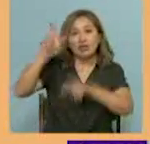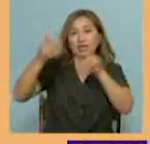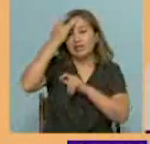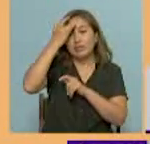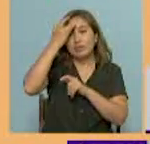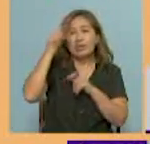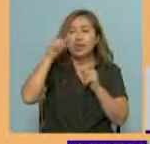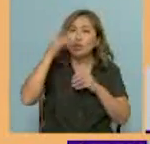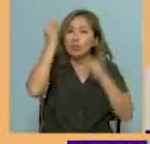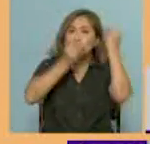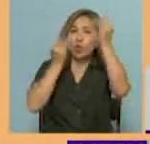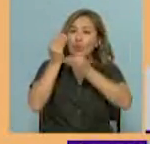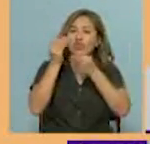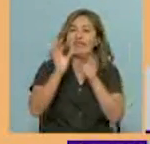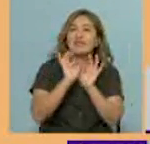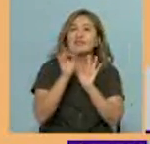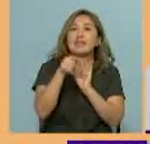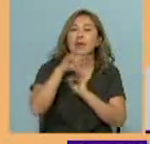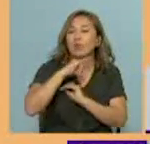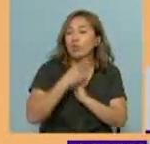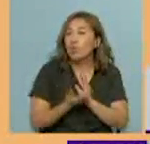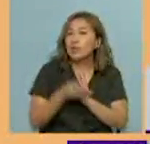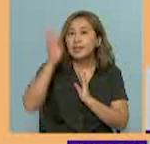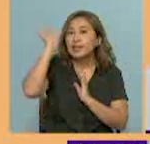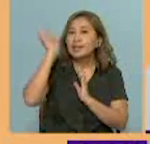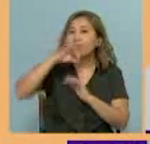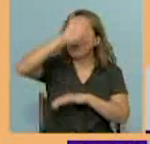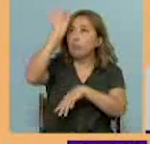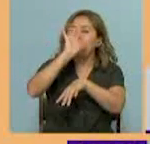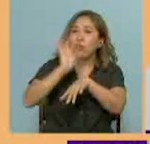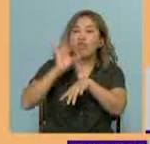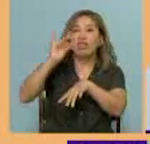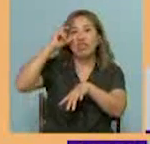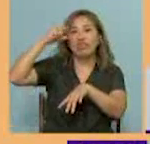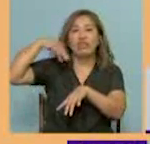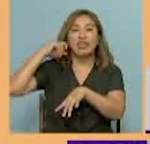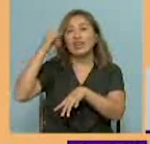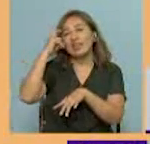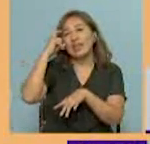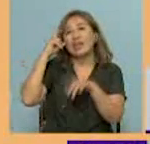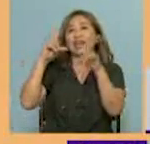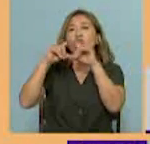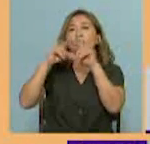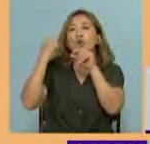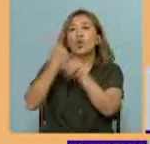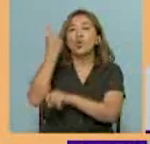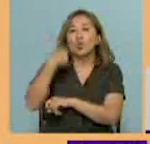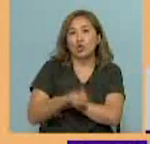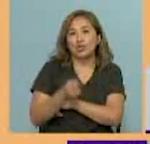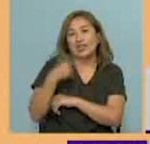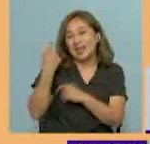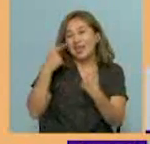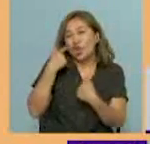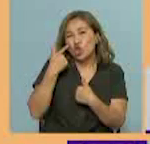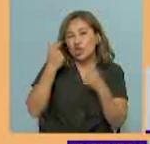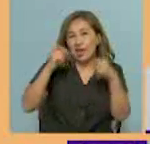nos preocupa por la cercanía sabemos que el dengue que está circulando es el dengue uno que es el que nosotros tenemos habitualmente